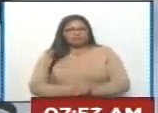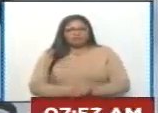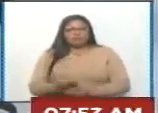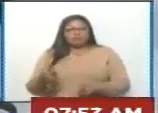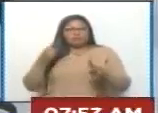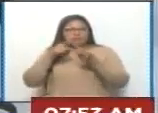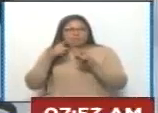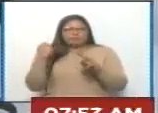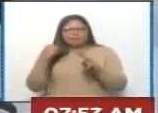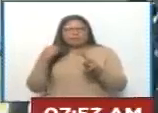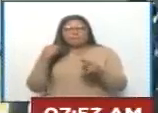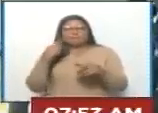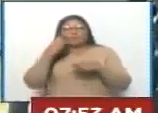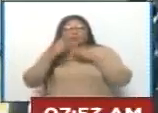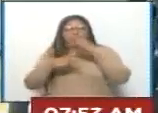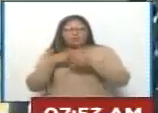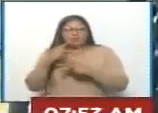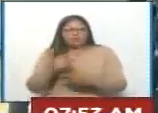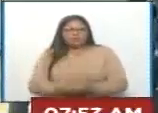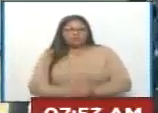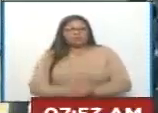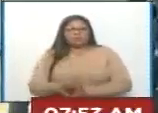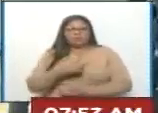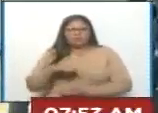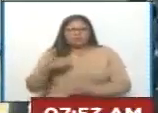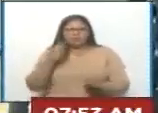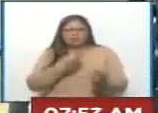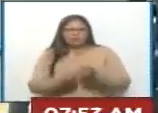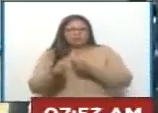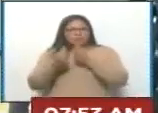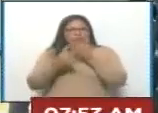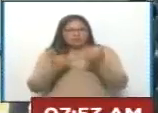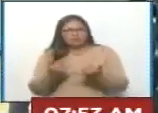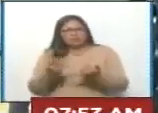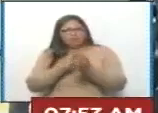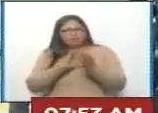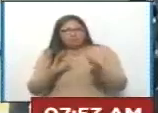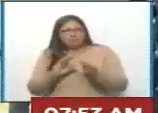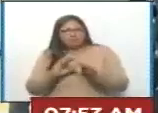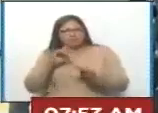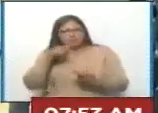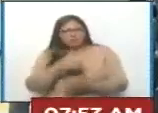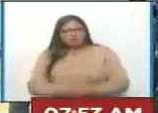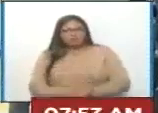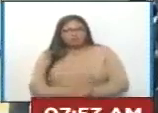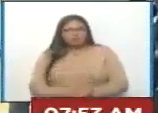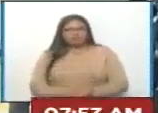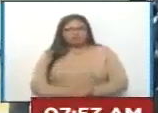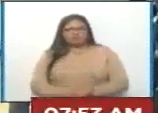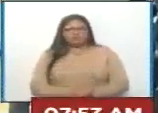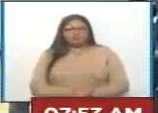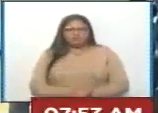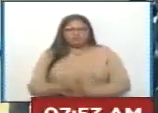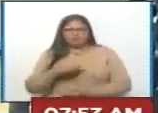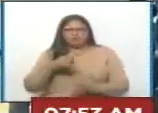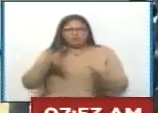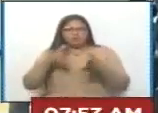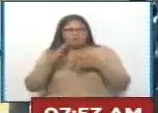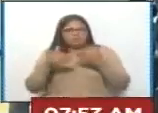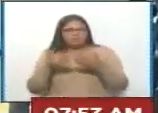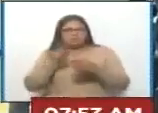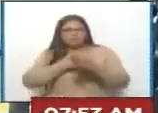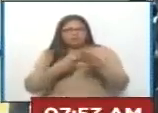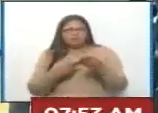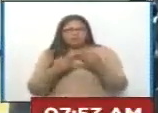propósito político. Como la economía ha venido estabilizándose de una manera asombrosa y nosotros logramos una fortaleza política